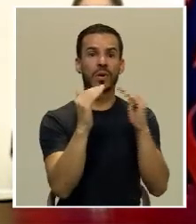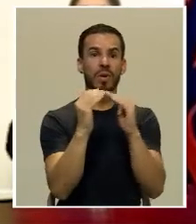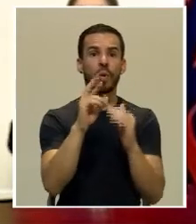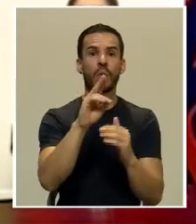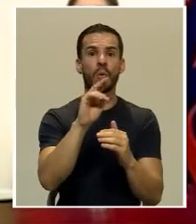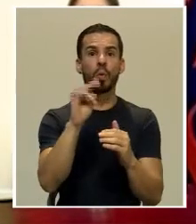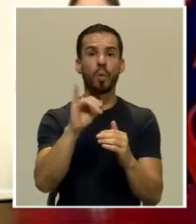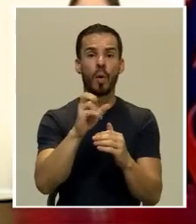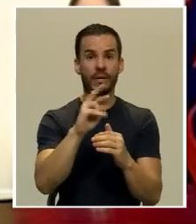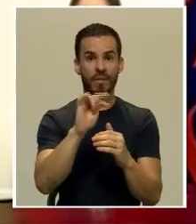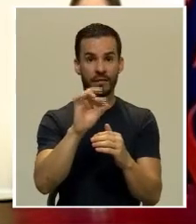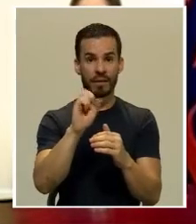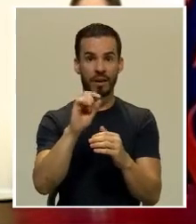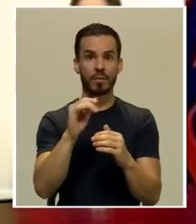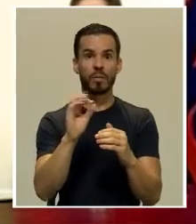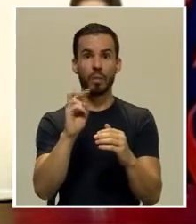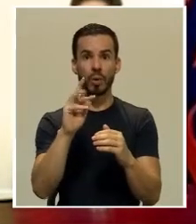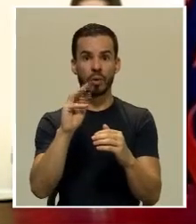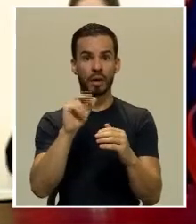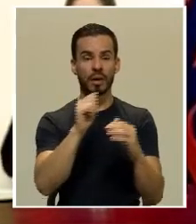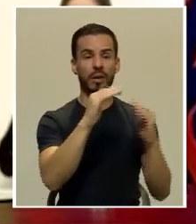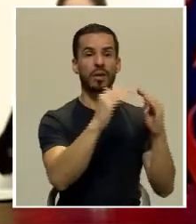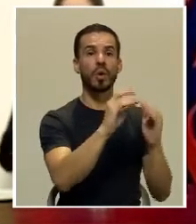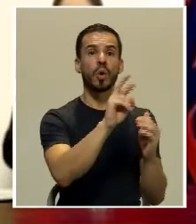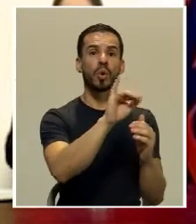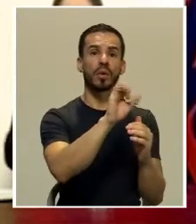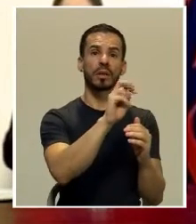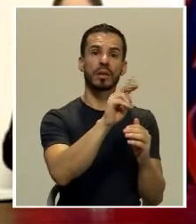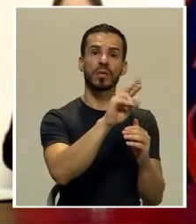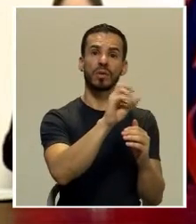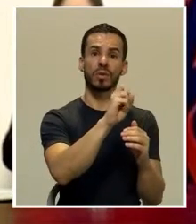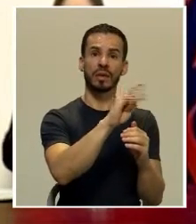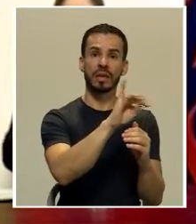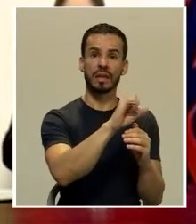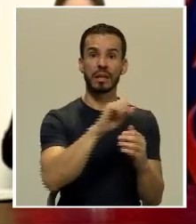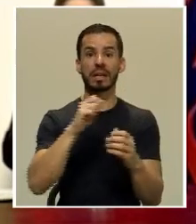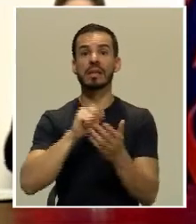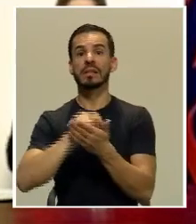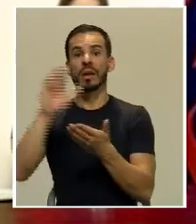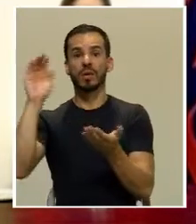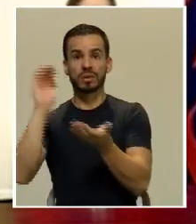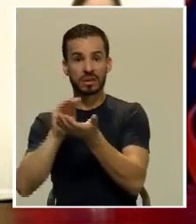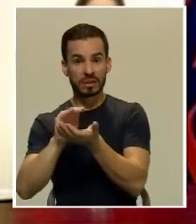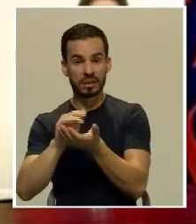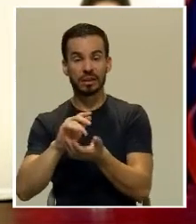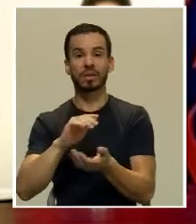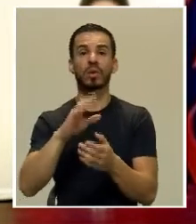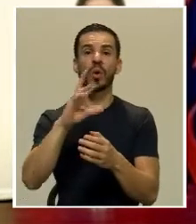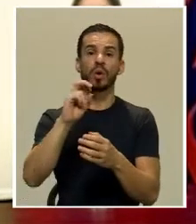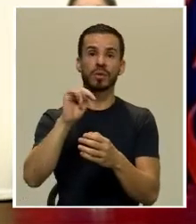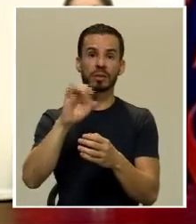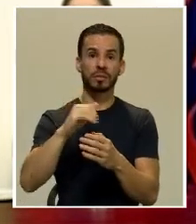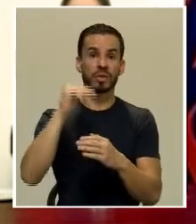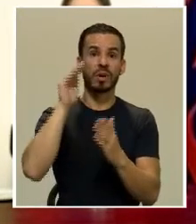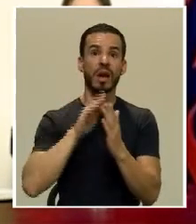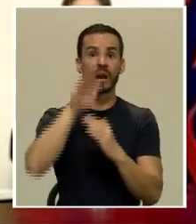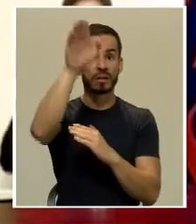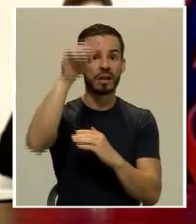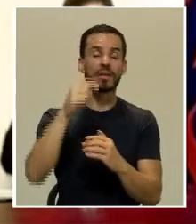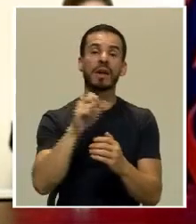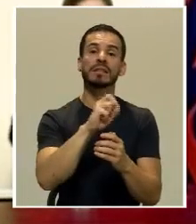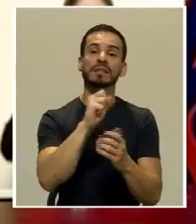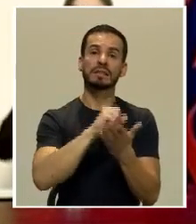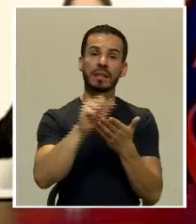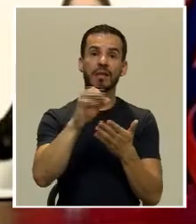Juan Rafael Mora, la urbanización Corina Rodríguez, en San Josecito, Concepción Arriba, San